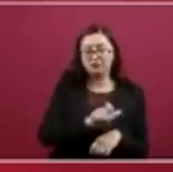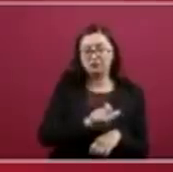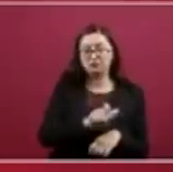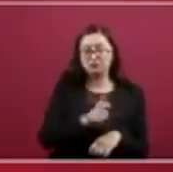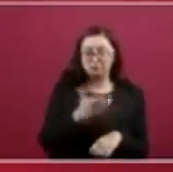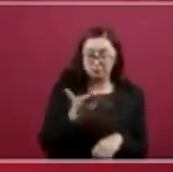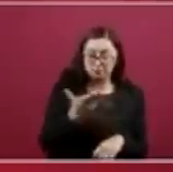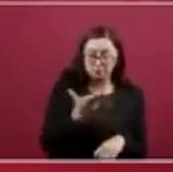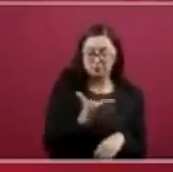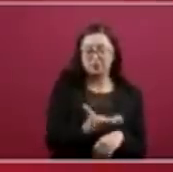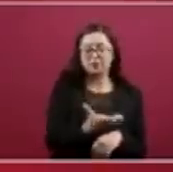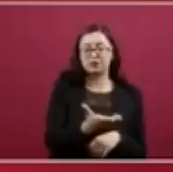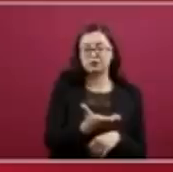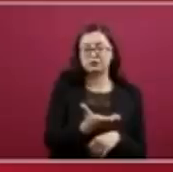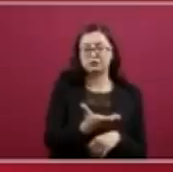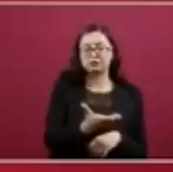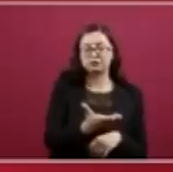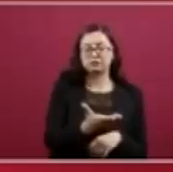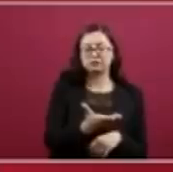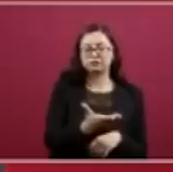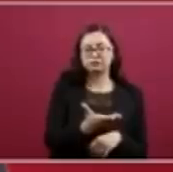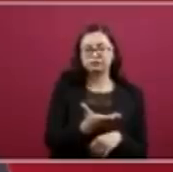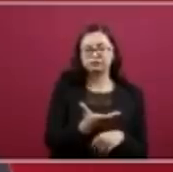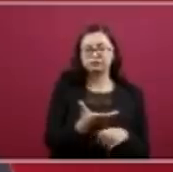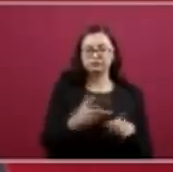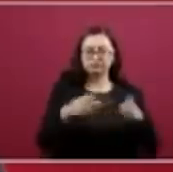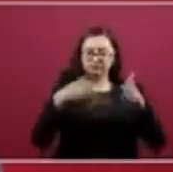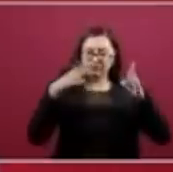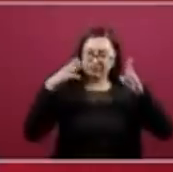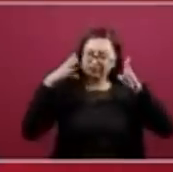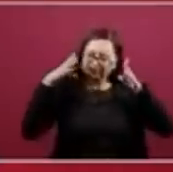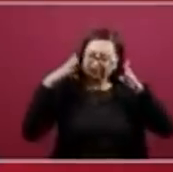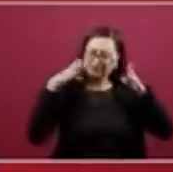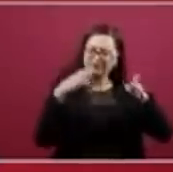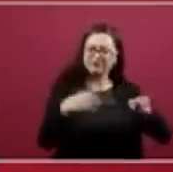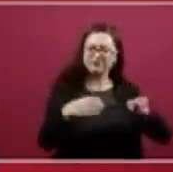que se ocupe